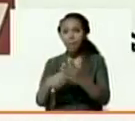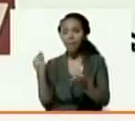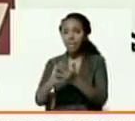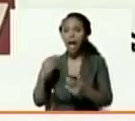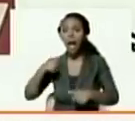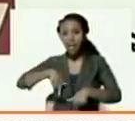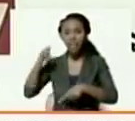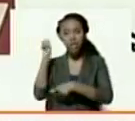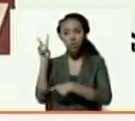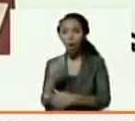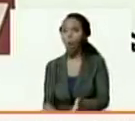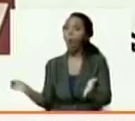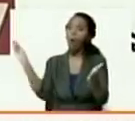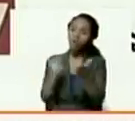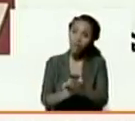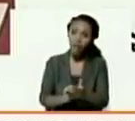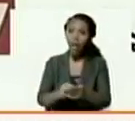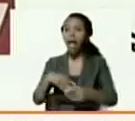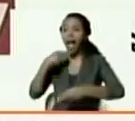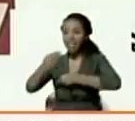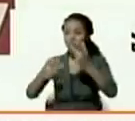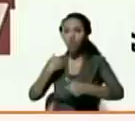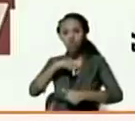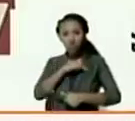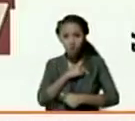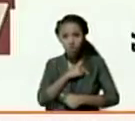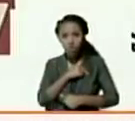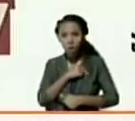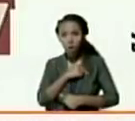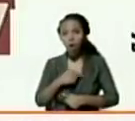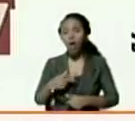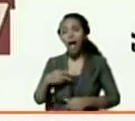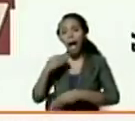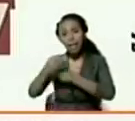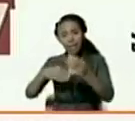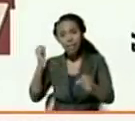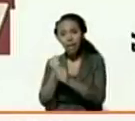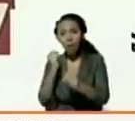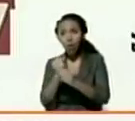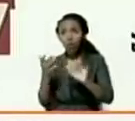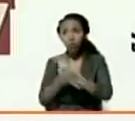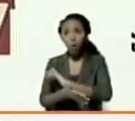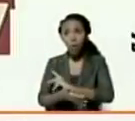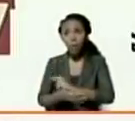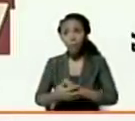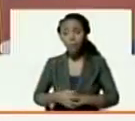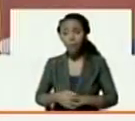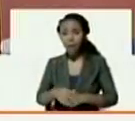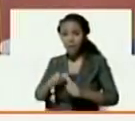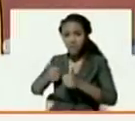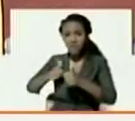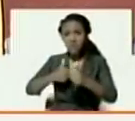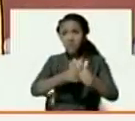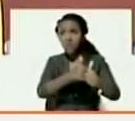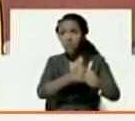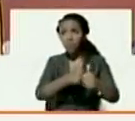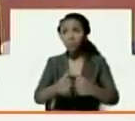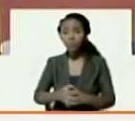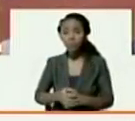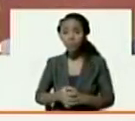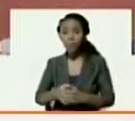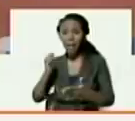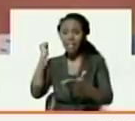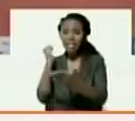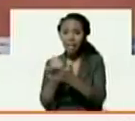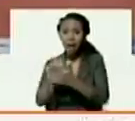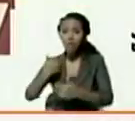nunca volverán, y haremos lo que tengamos que hacer para que no vuelvan más nunca a perseguir, a asesinar